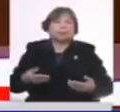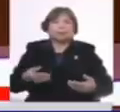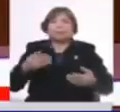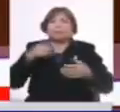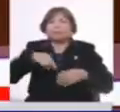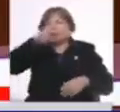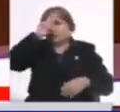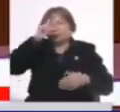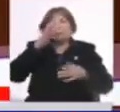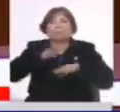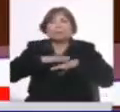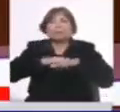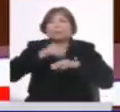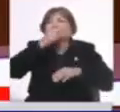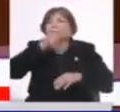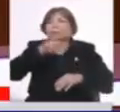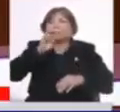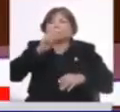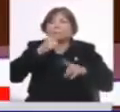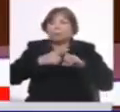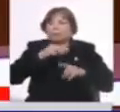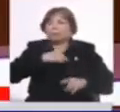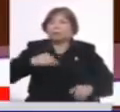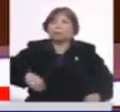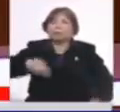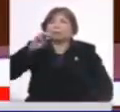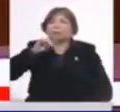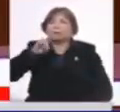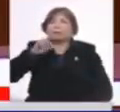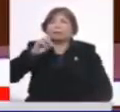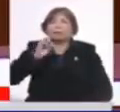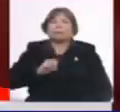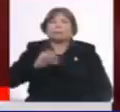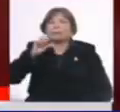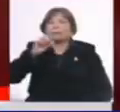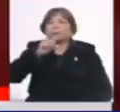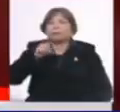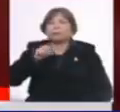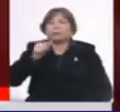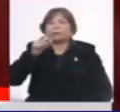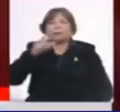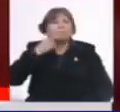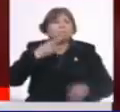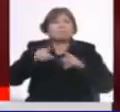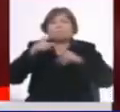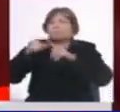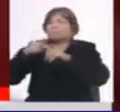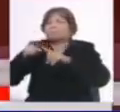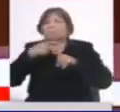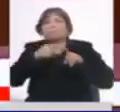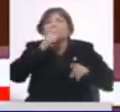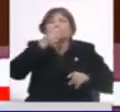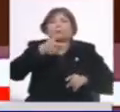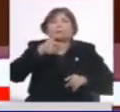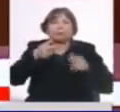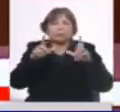al país sobre lo declarado por el exministro del Interior Mariano González en diversos medios de comunicación, en el